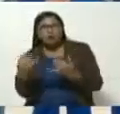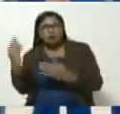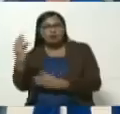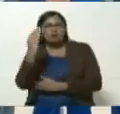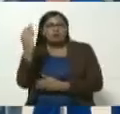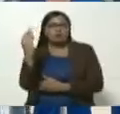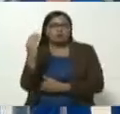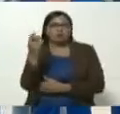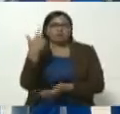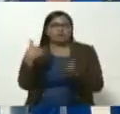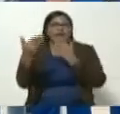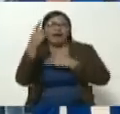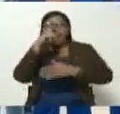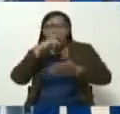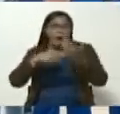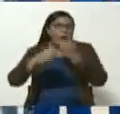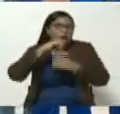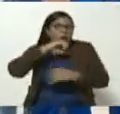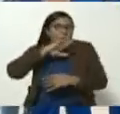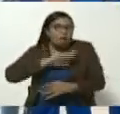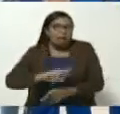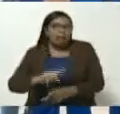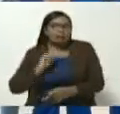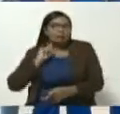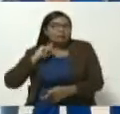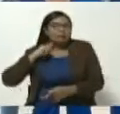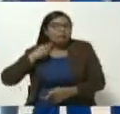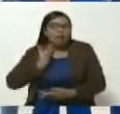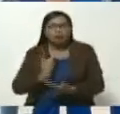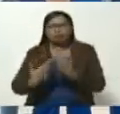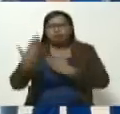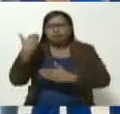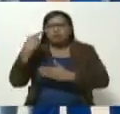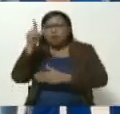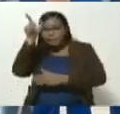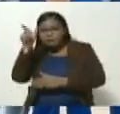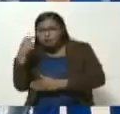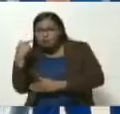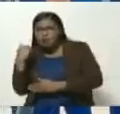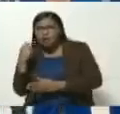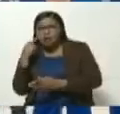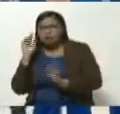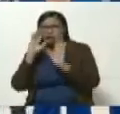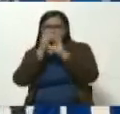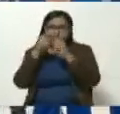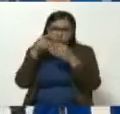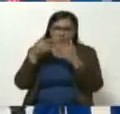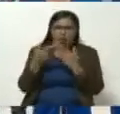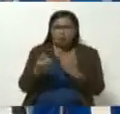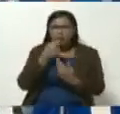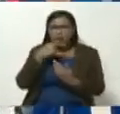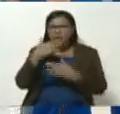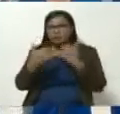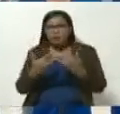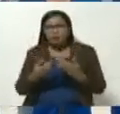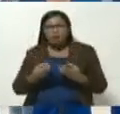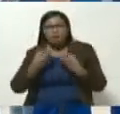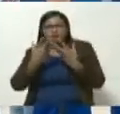Colombia y que este señor quiso oscurecer esa época tan hermosa que fue.